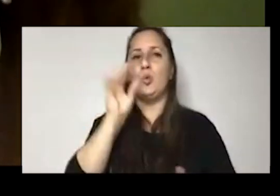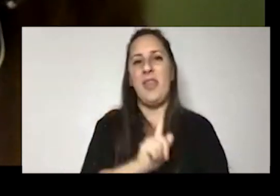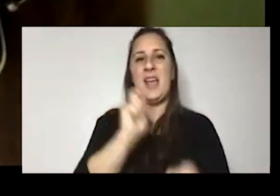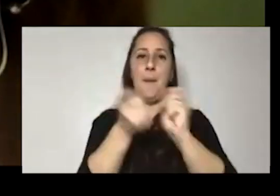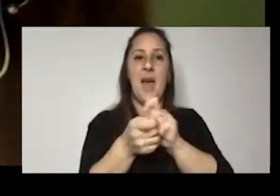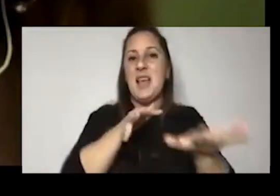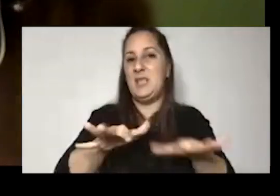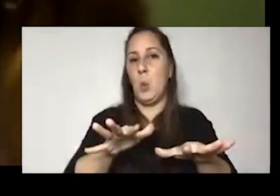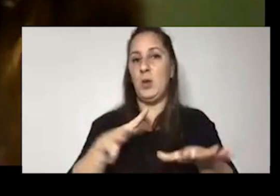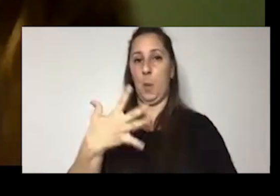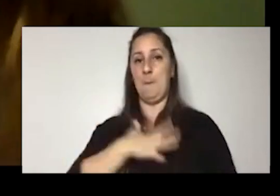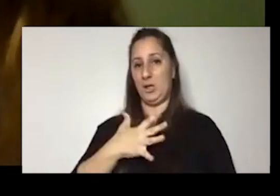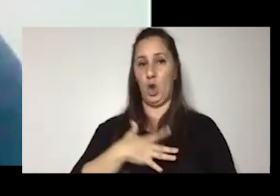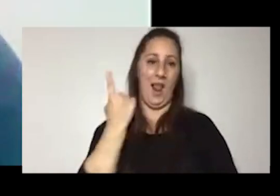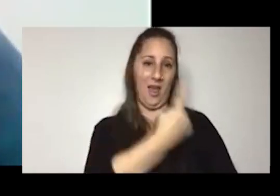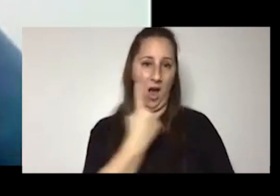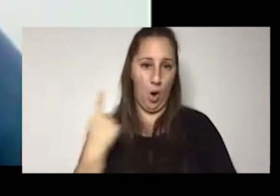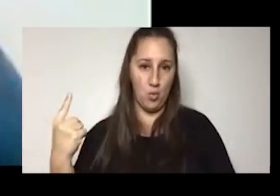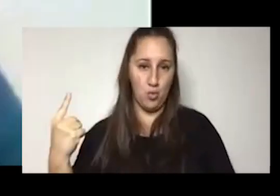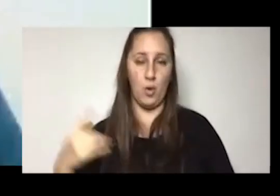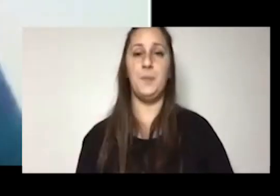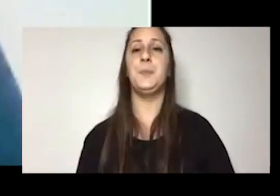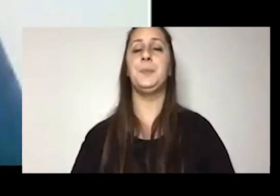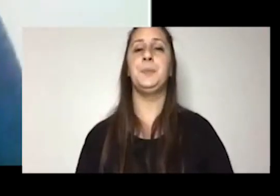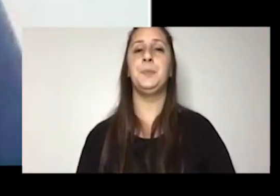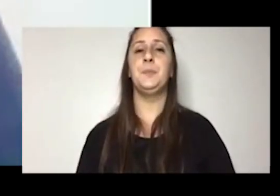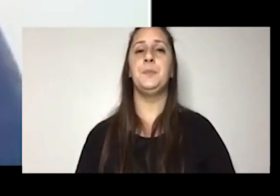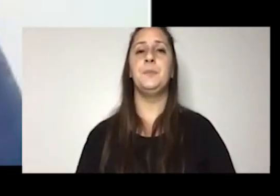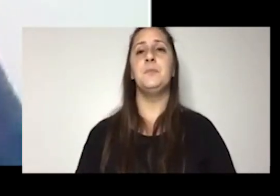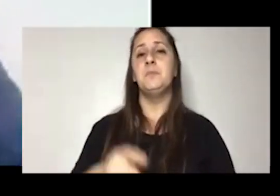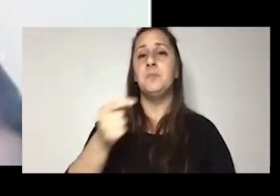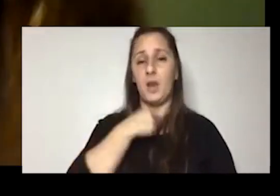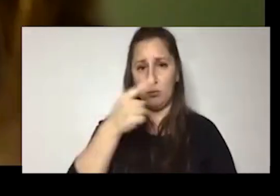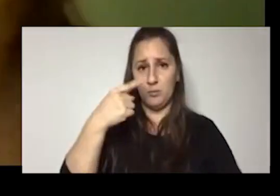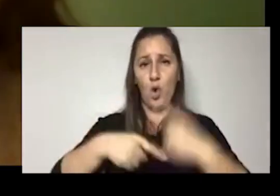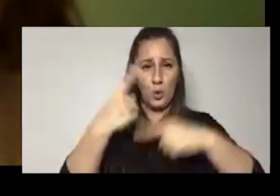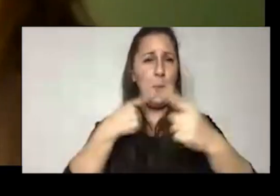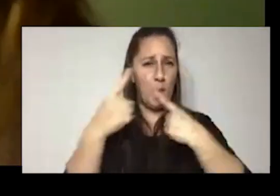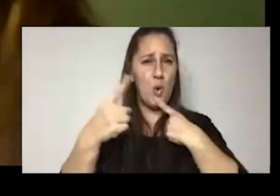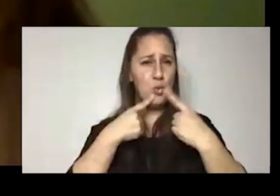supuesto. Si querés, voy evacuando preguntas. Sí, sí, porque